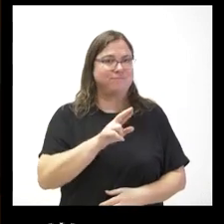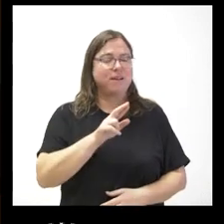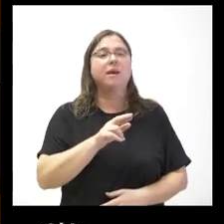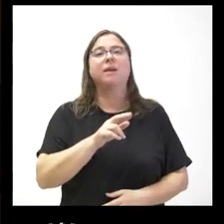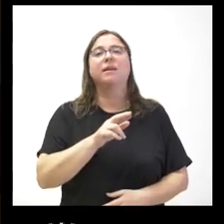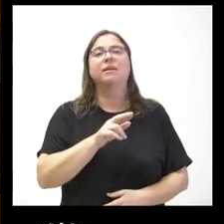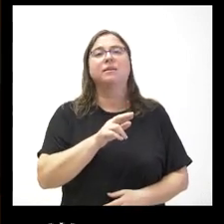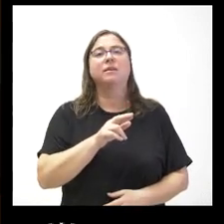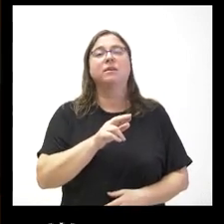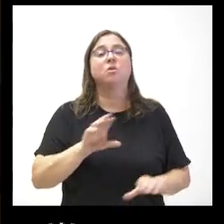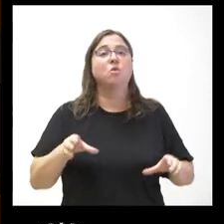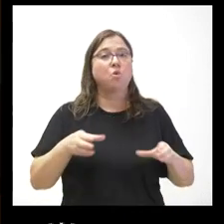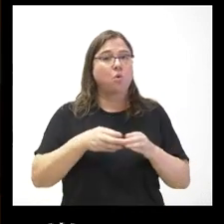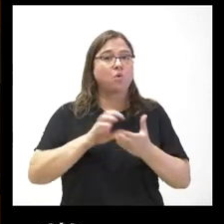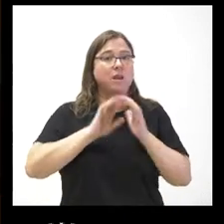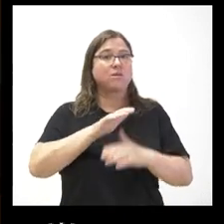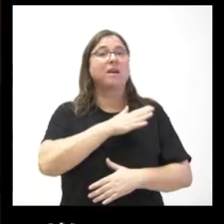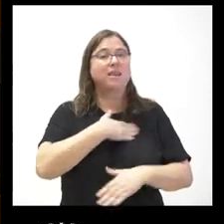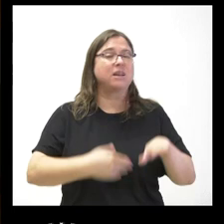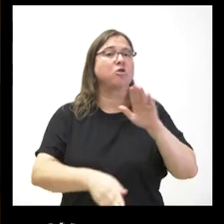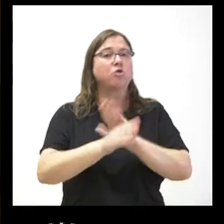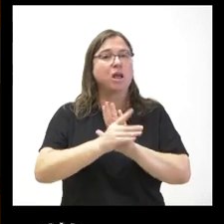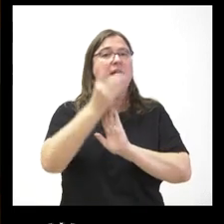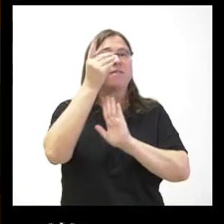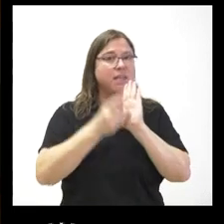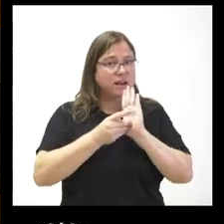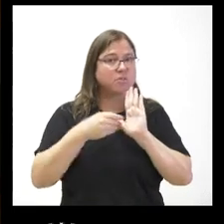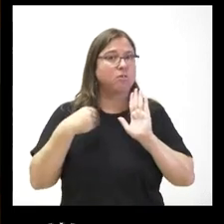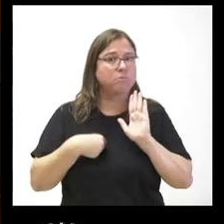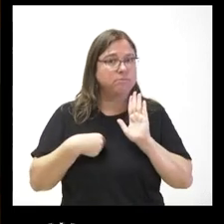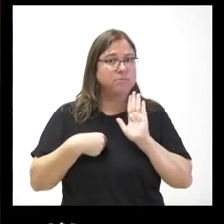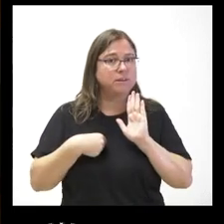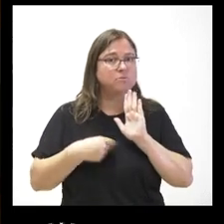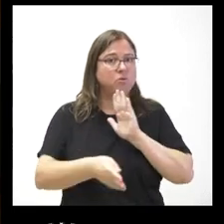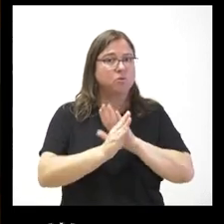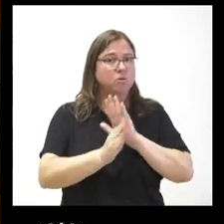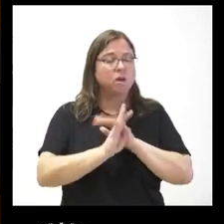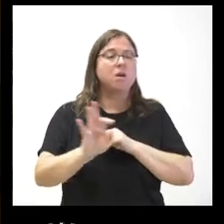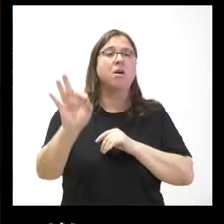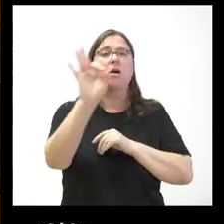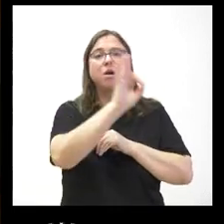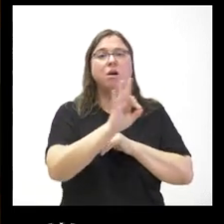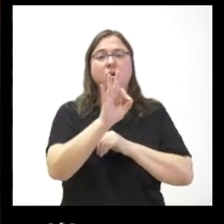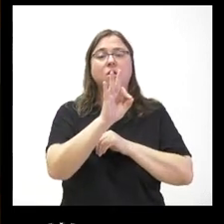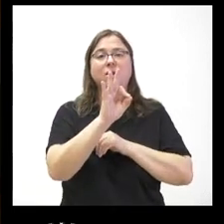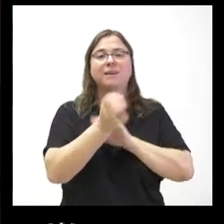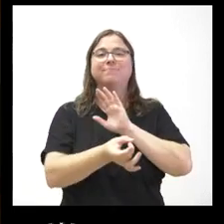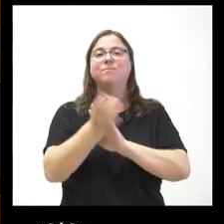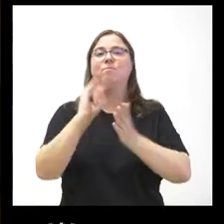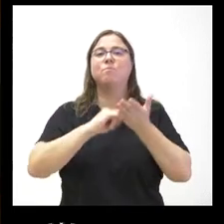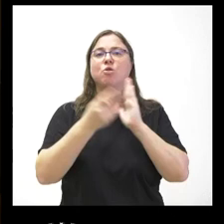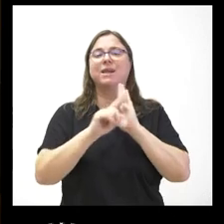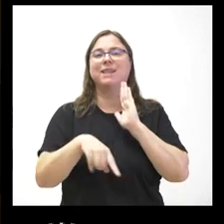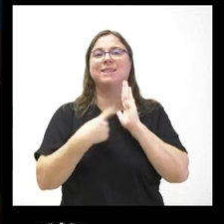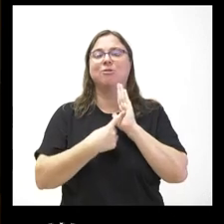eh querría seguir con el decreto con el que está regulado o se plantea hacer un proyecto de ley que recoja un poco el